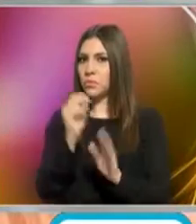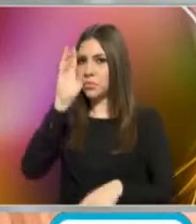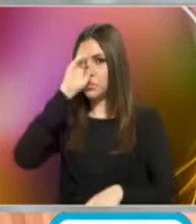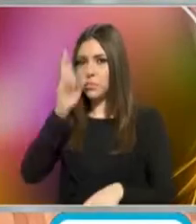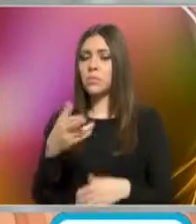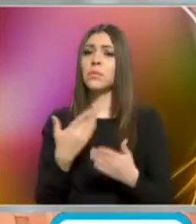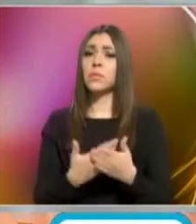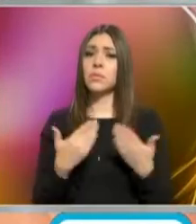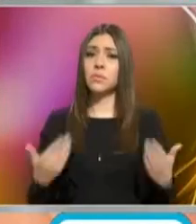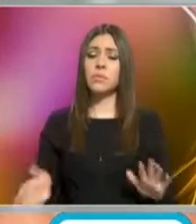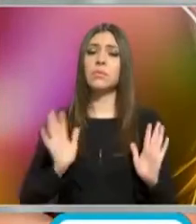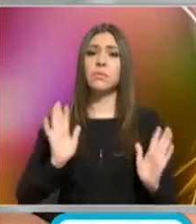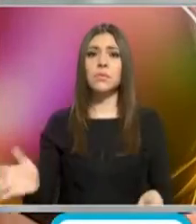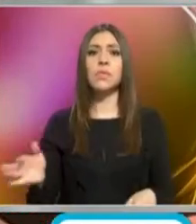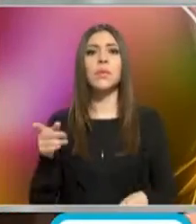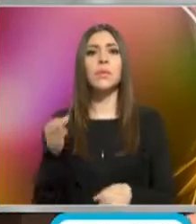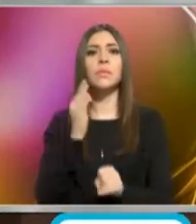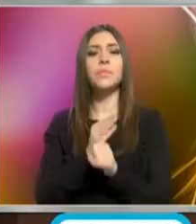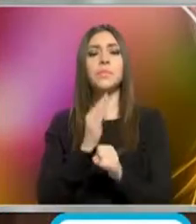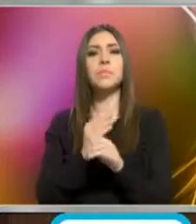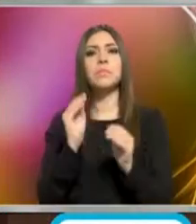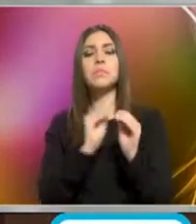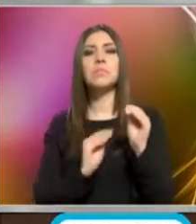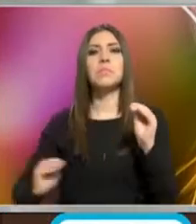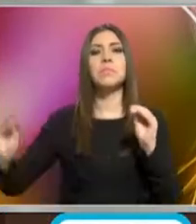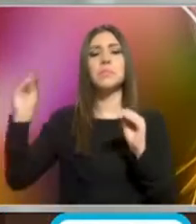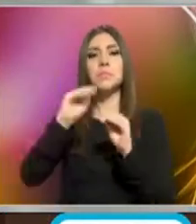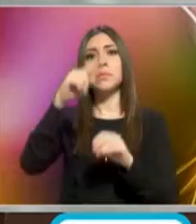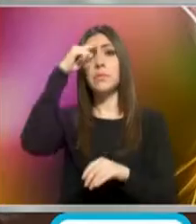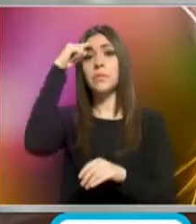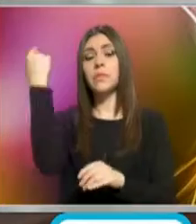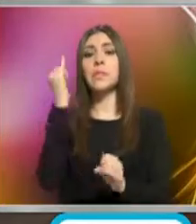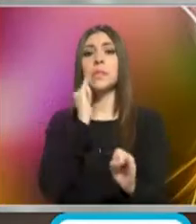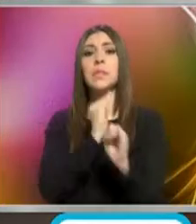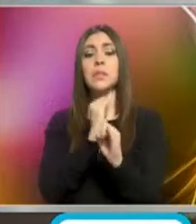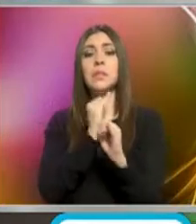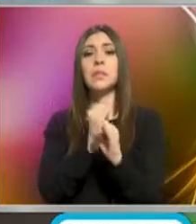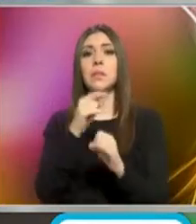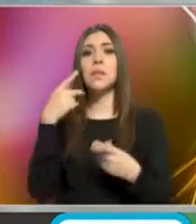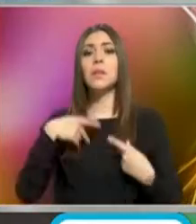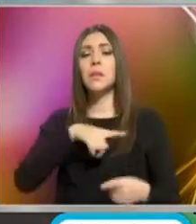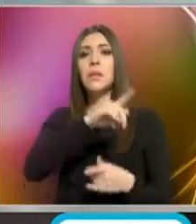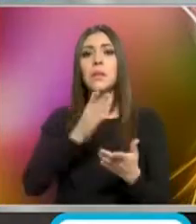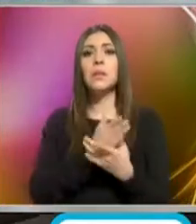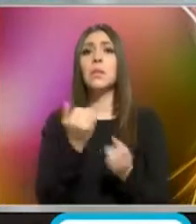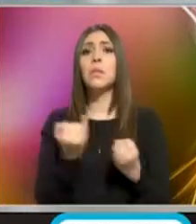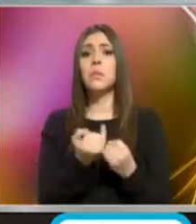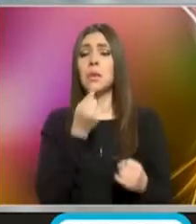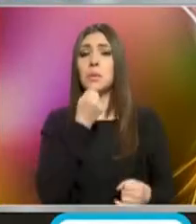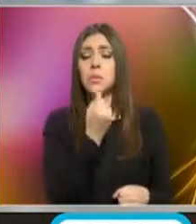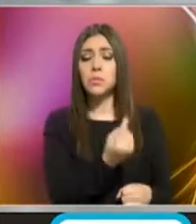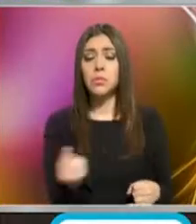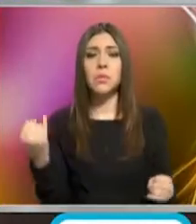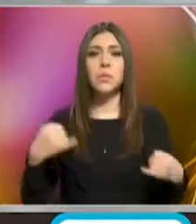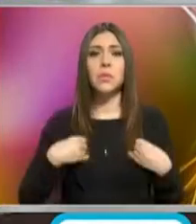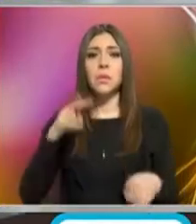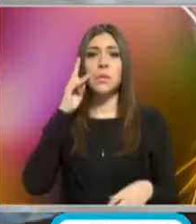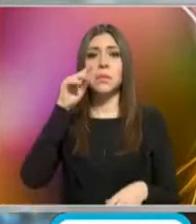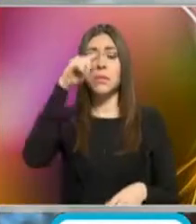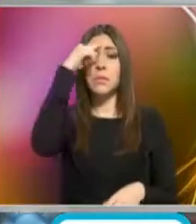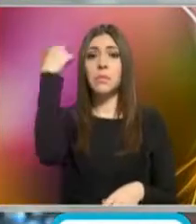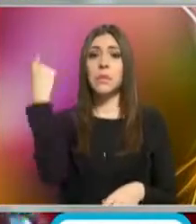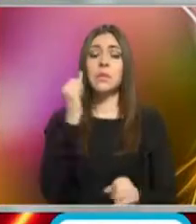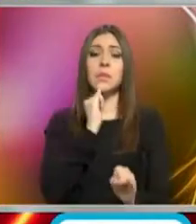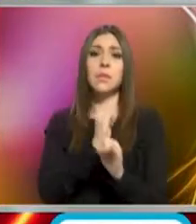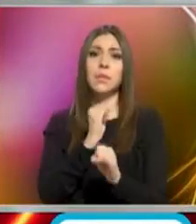pornografía sube a las redes, lo que hace accesible para todo tipo de usuarios, incluyendo Claro. a los niños y a los jóvenes. Y ese Sí. es,